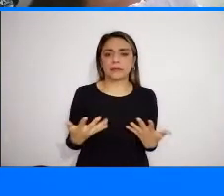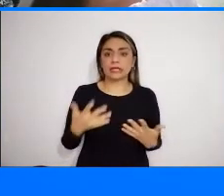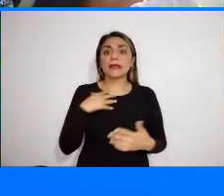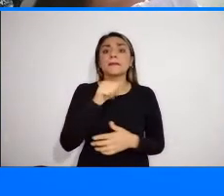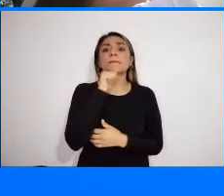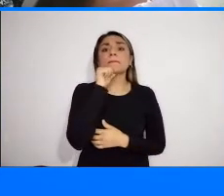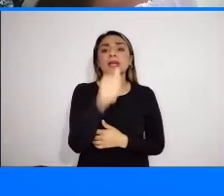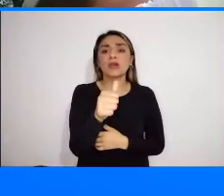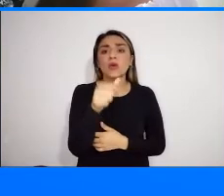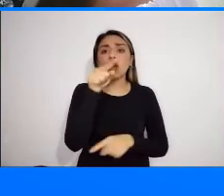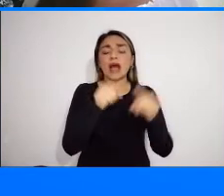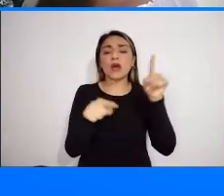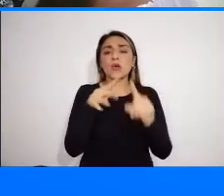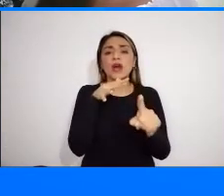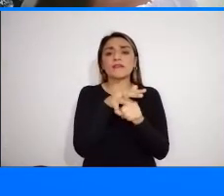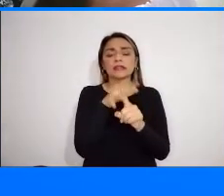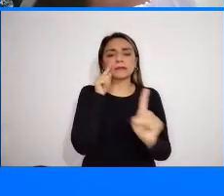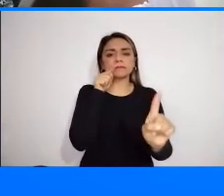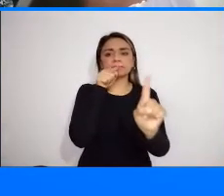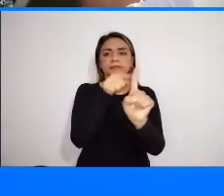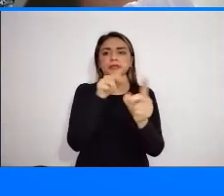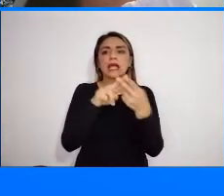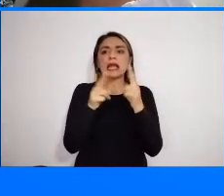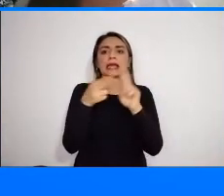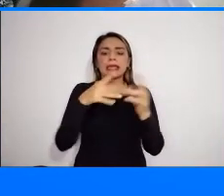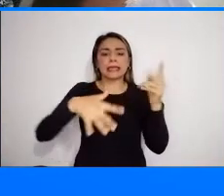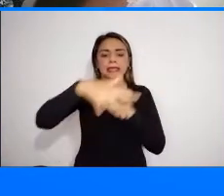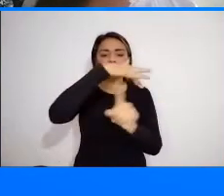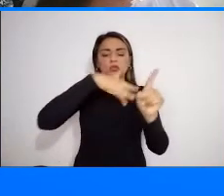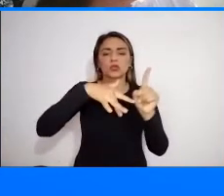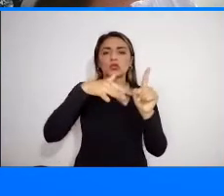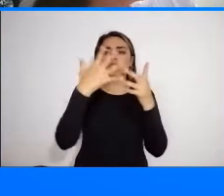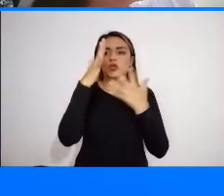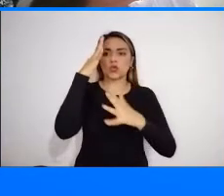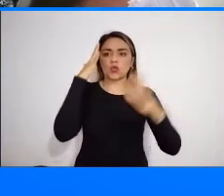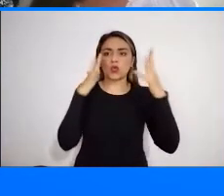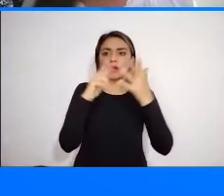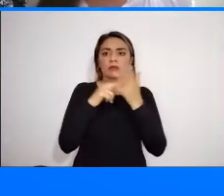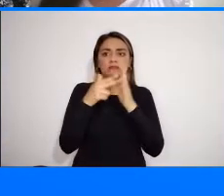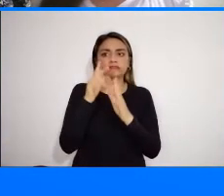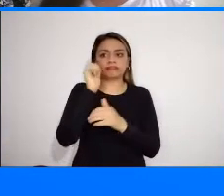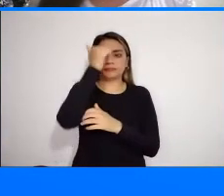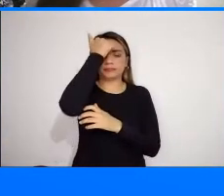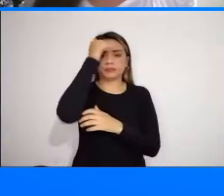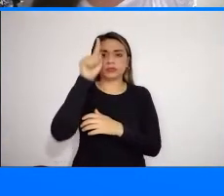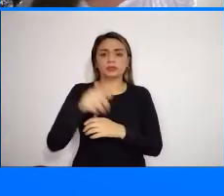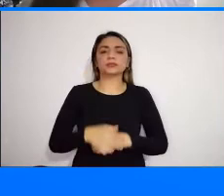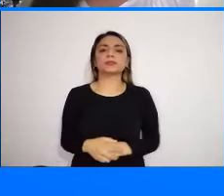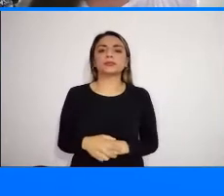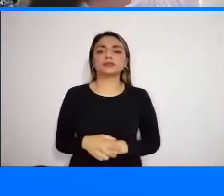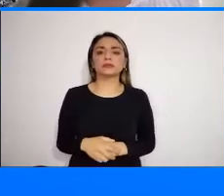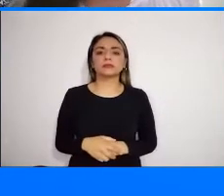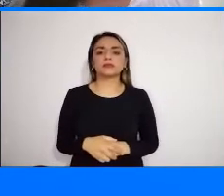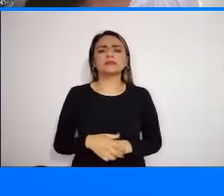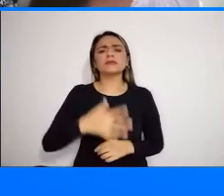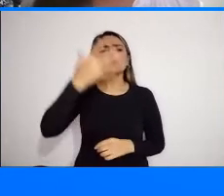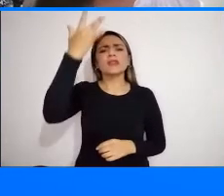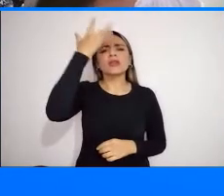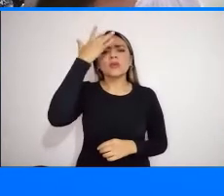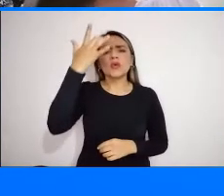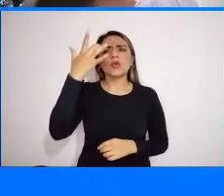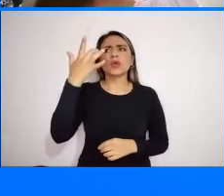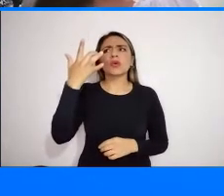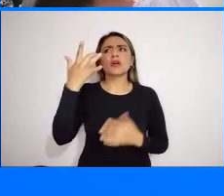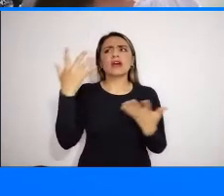aún porque los está causando directamente sobre los entornos naturales, que son su fundamento. ¿Por qué es